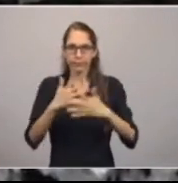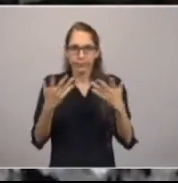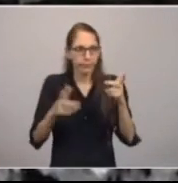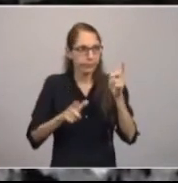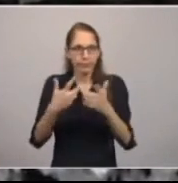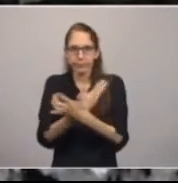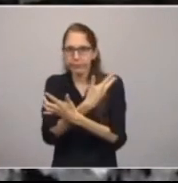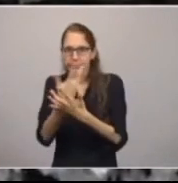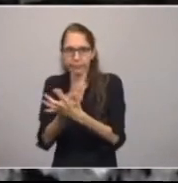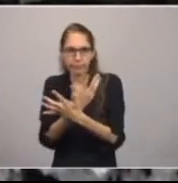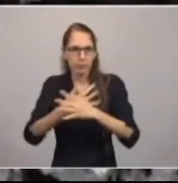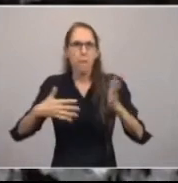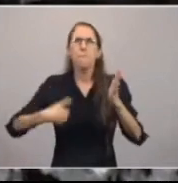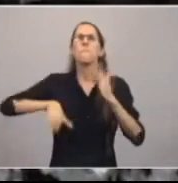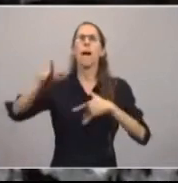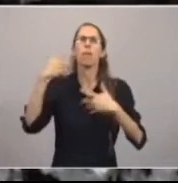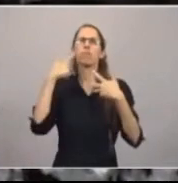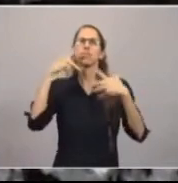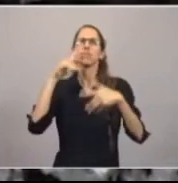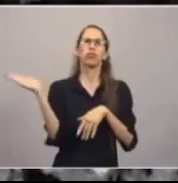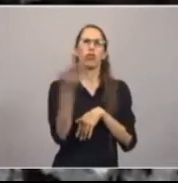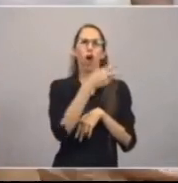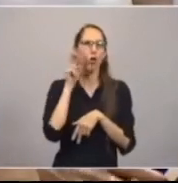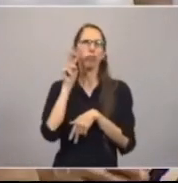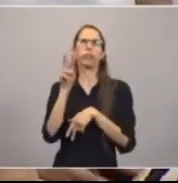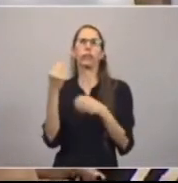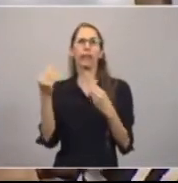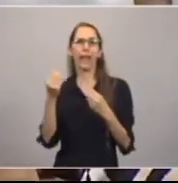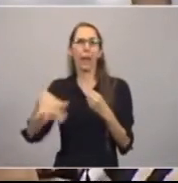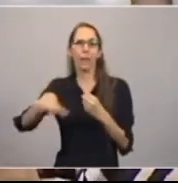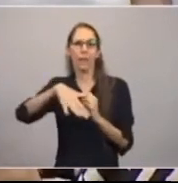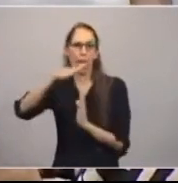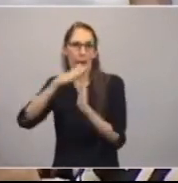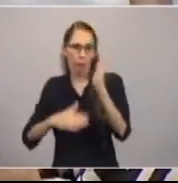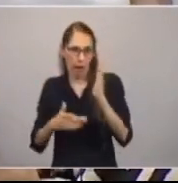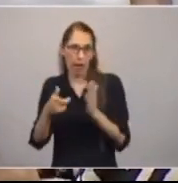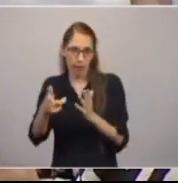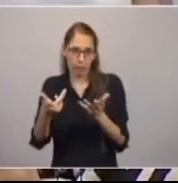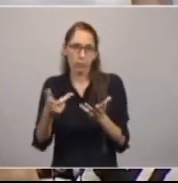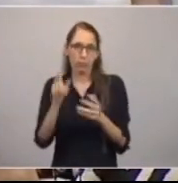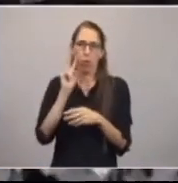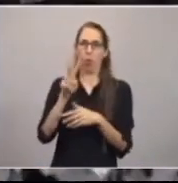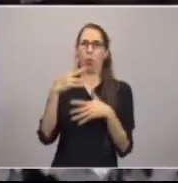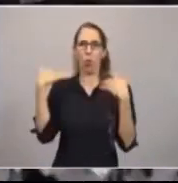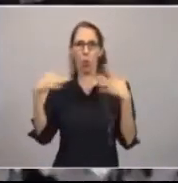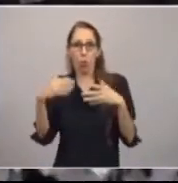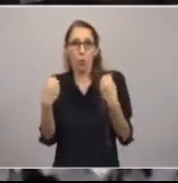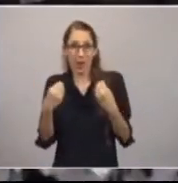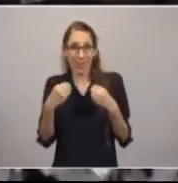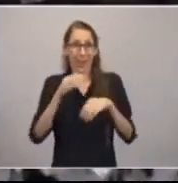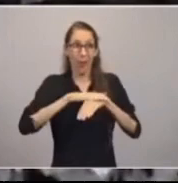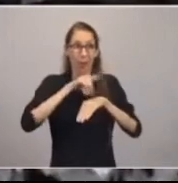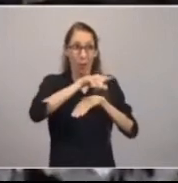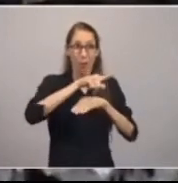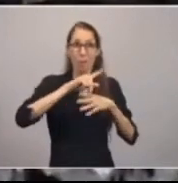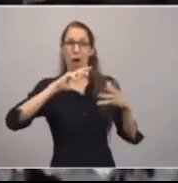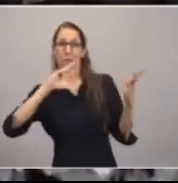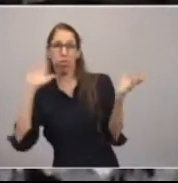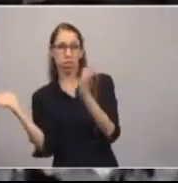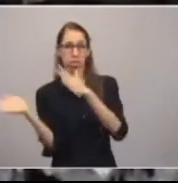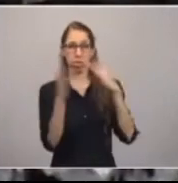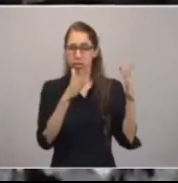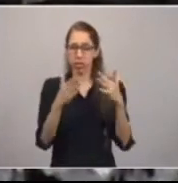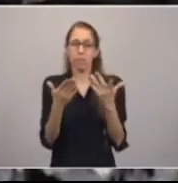tuvo también, como resultado de esta situación, una verdadera tragedia en términos de pérdida de vida. Fueron 13 en